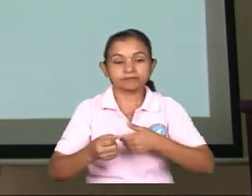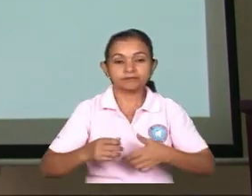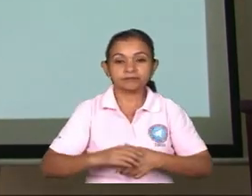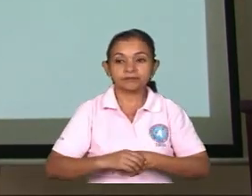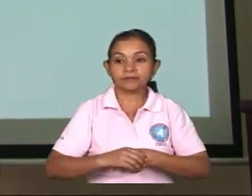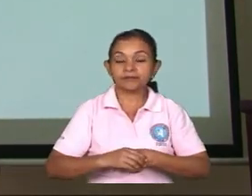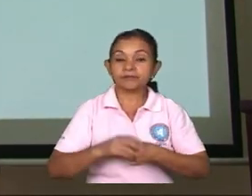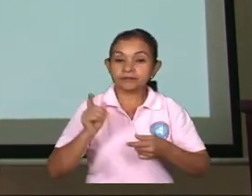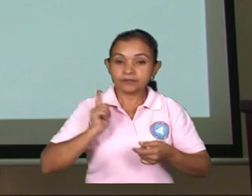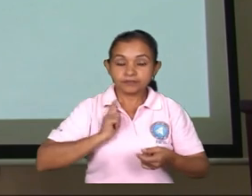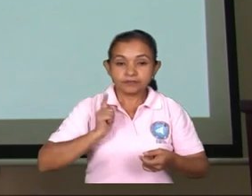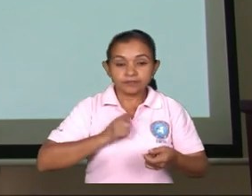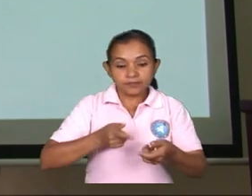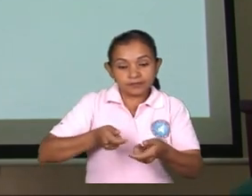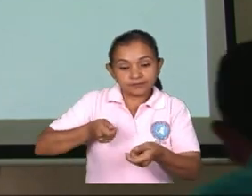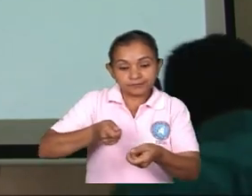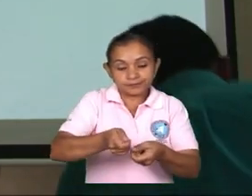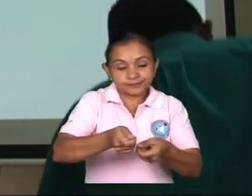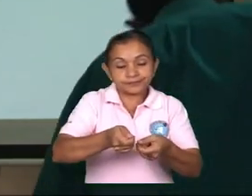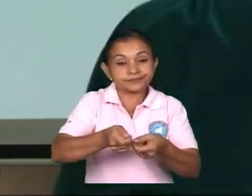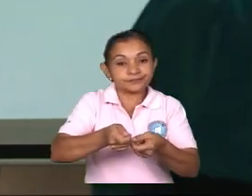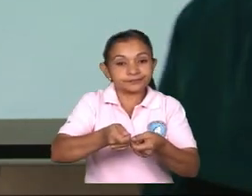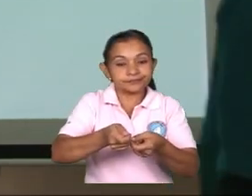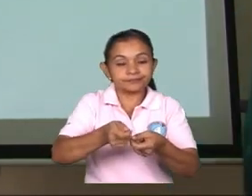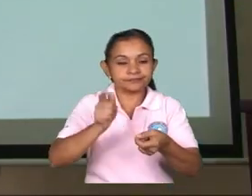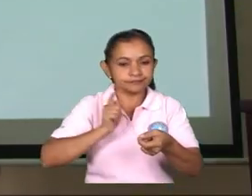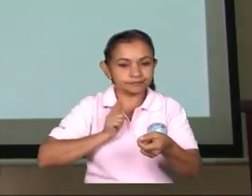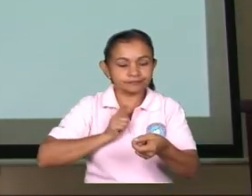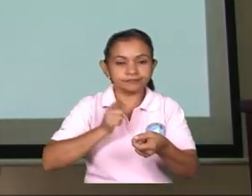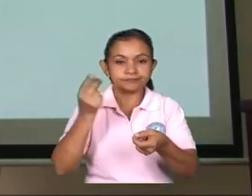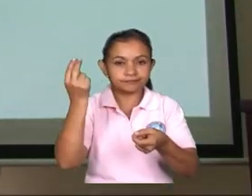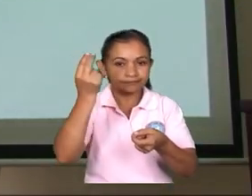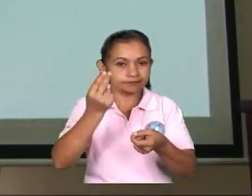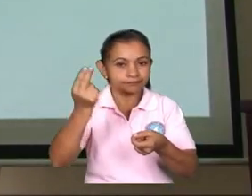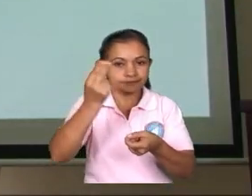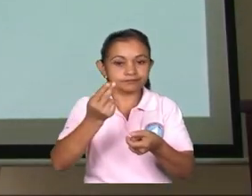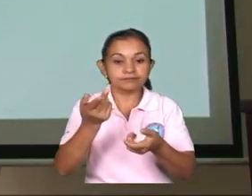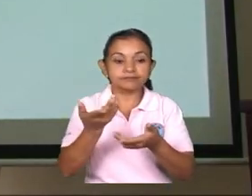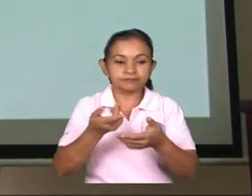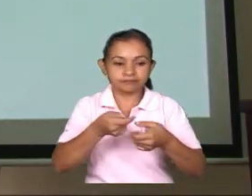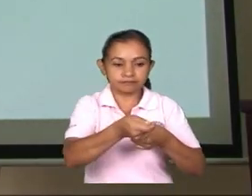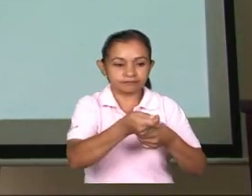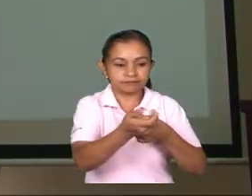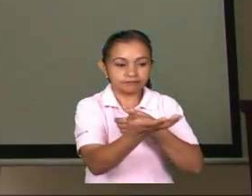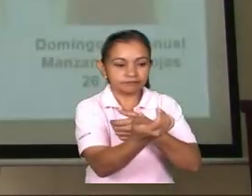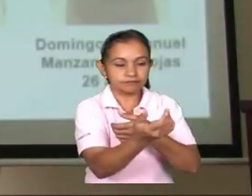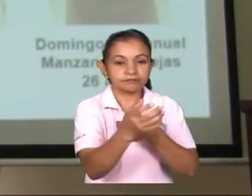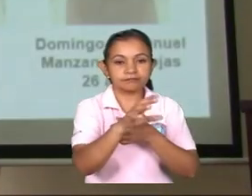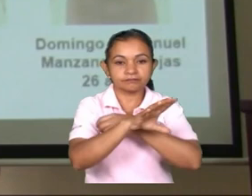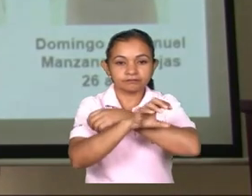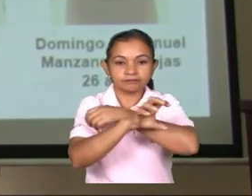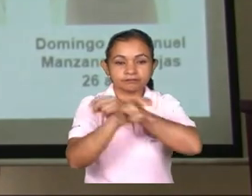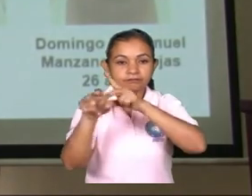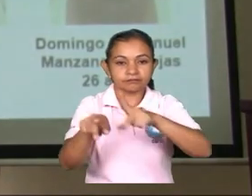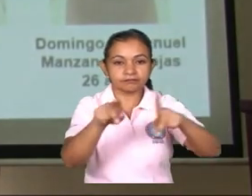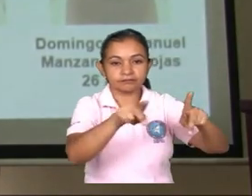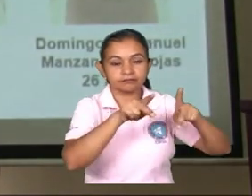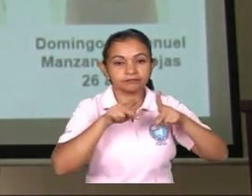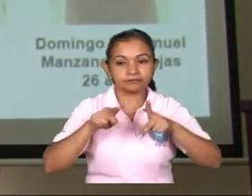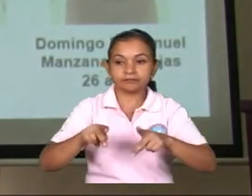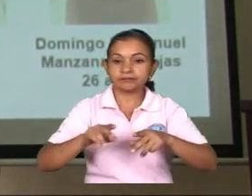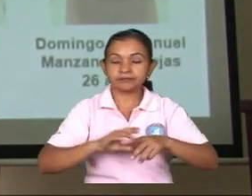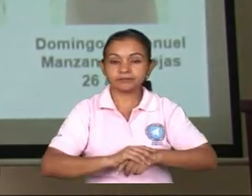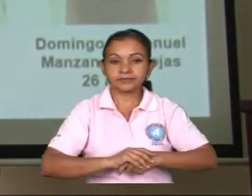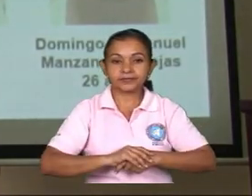Se le ocupan cuchillos al momento de la captura, los que utilizan para intimidar a las víctimas.